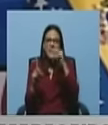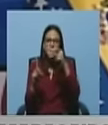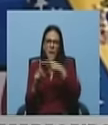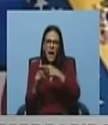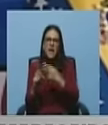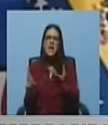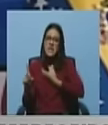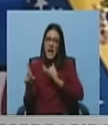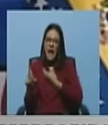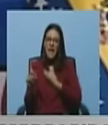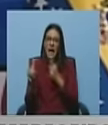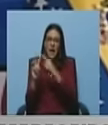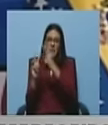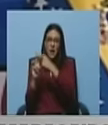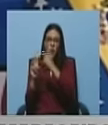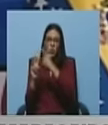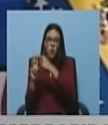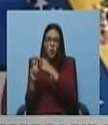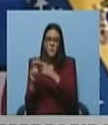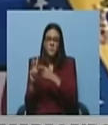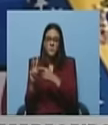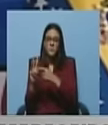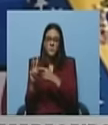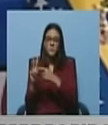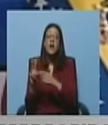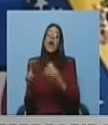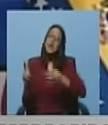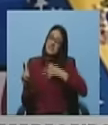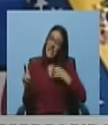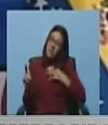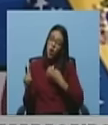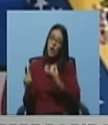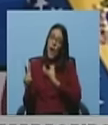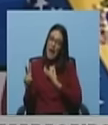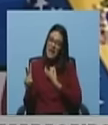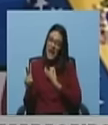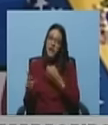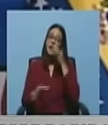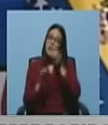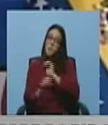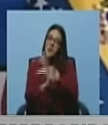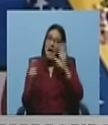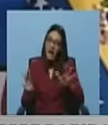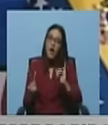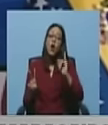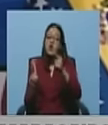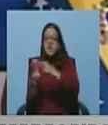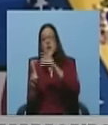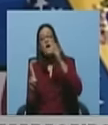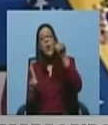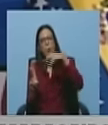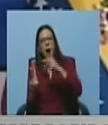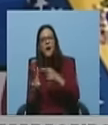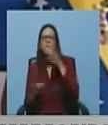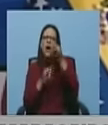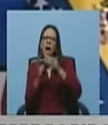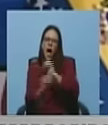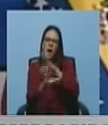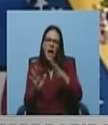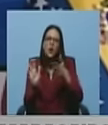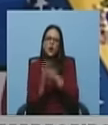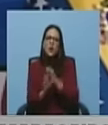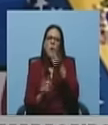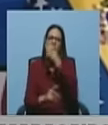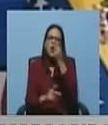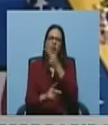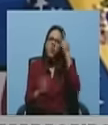el alcalde, perdón, el señor alcalde, más claro que el señor Guanipa, hablan de sus